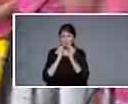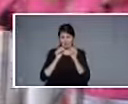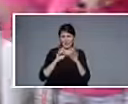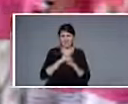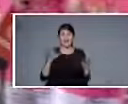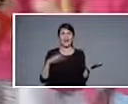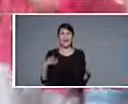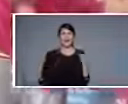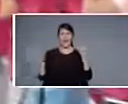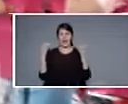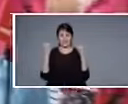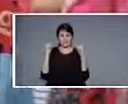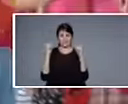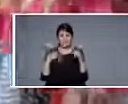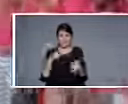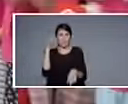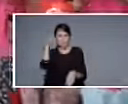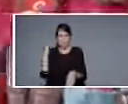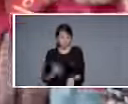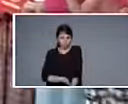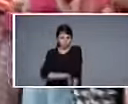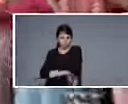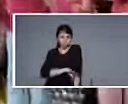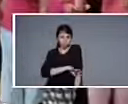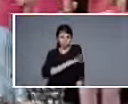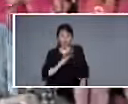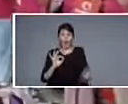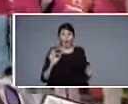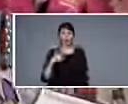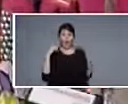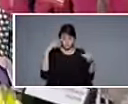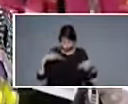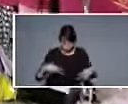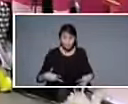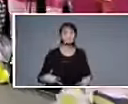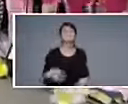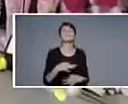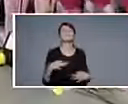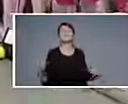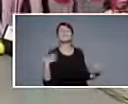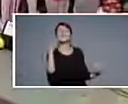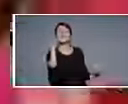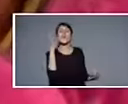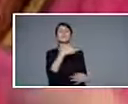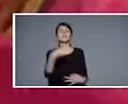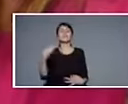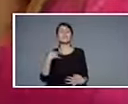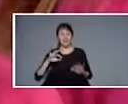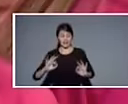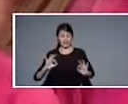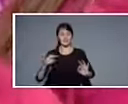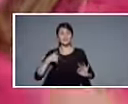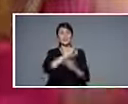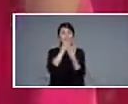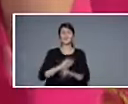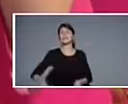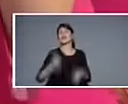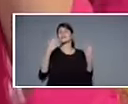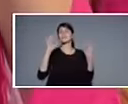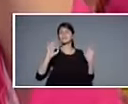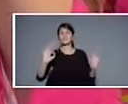invierno llena de pelo ando yo. Así es la verdadera, la mujer perfecta, porque así es como más